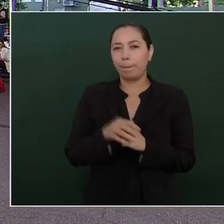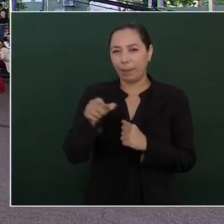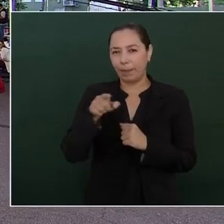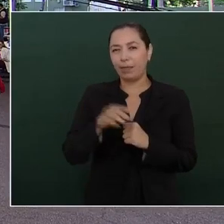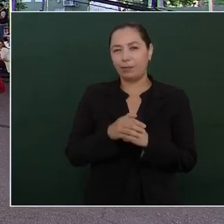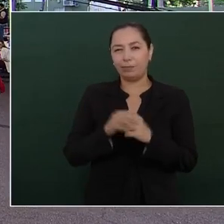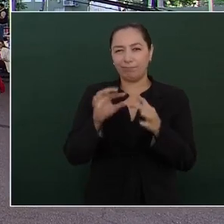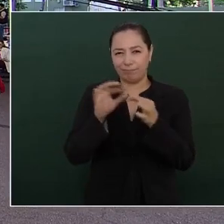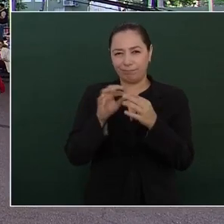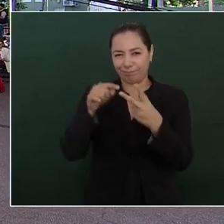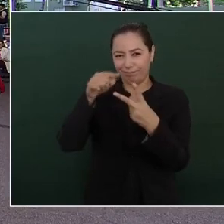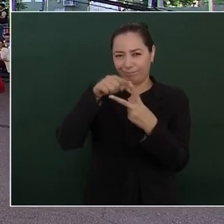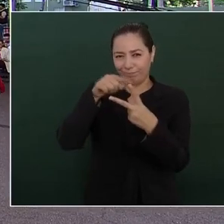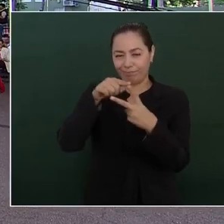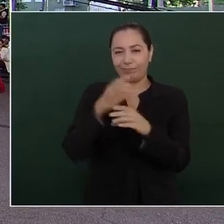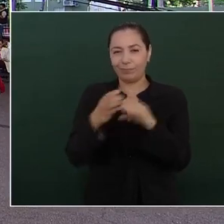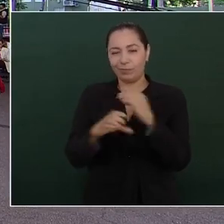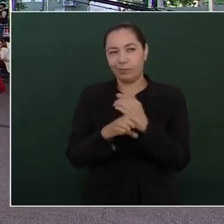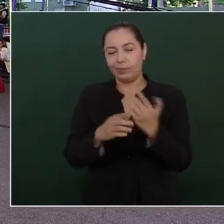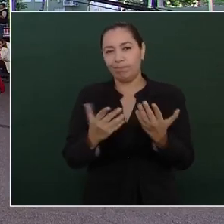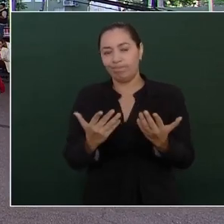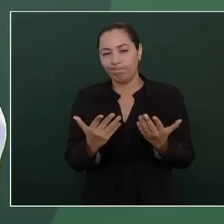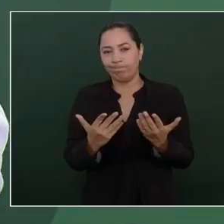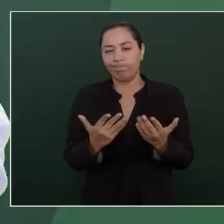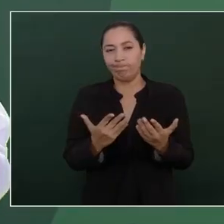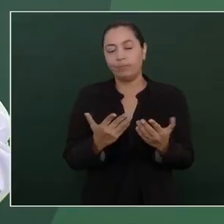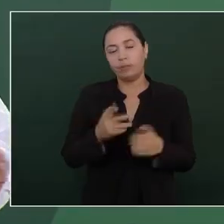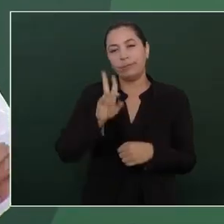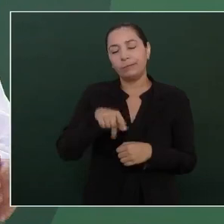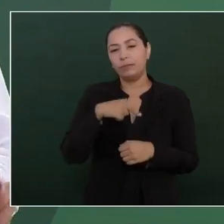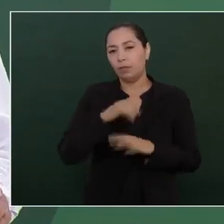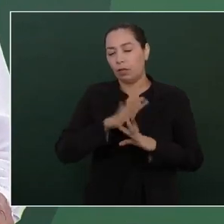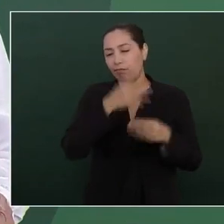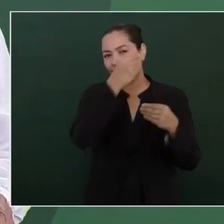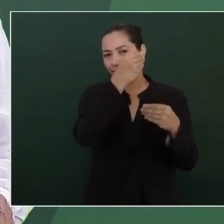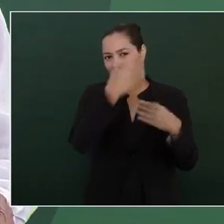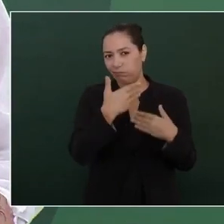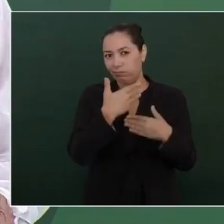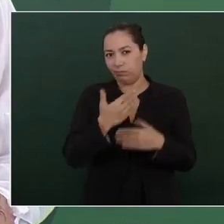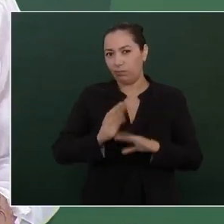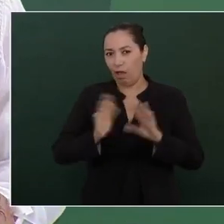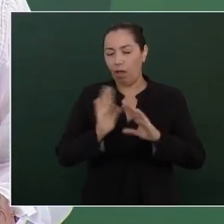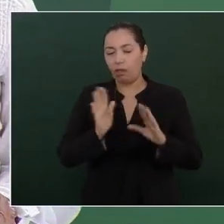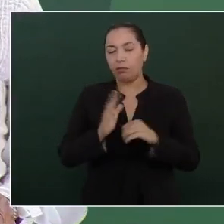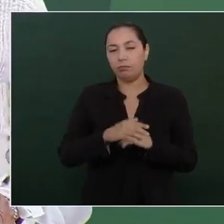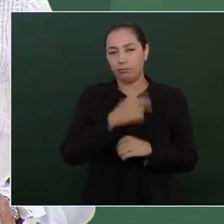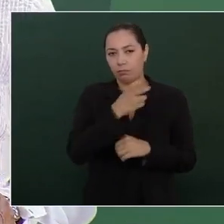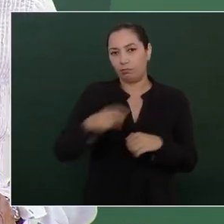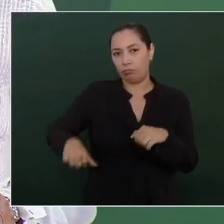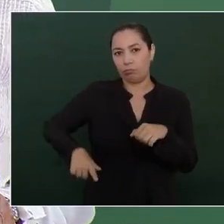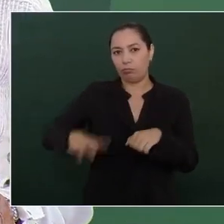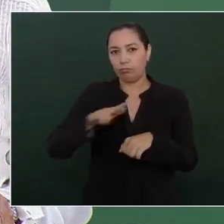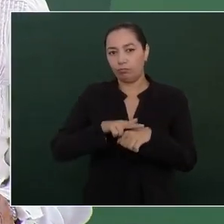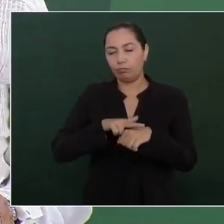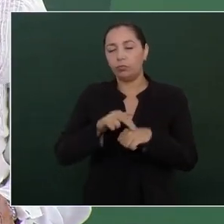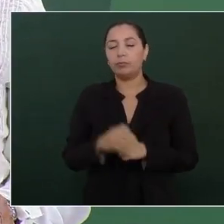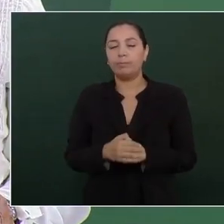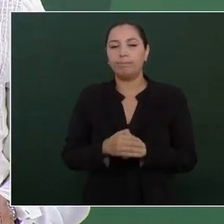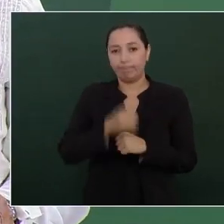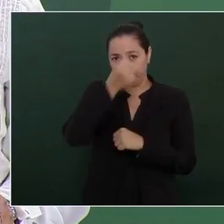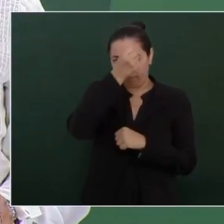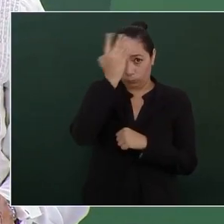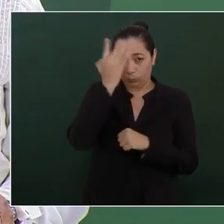esta situación que en efecto ya me había informado el gobernador Rubén